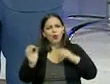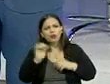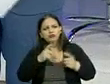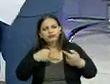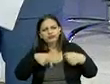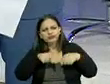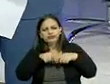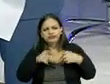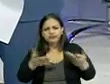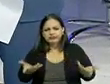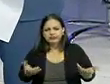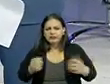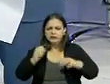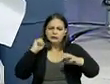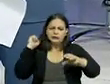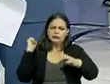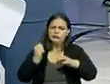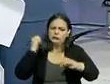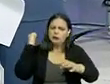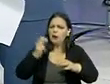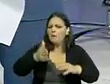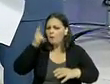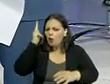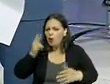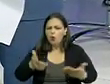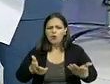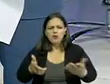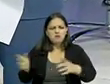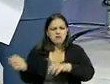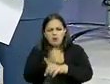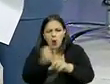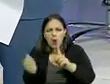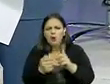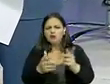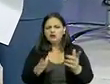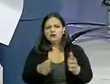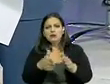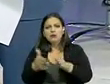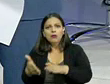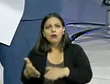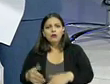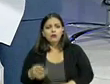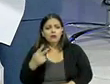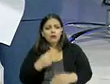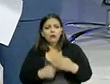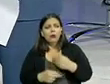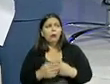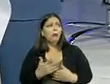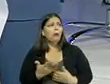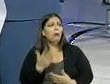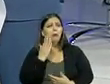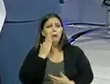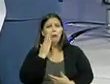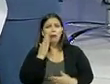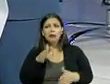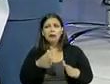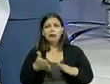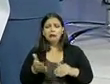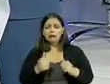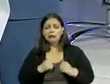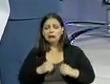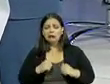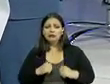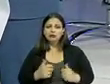tras asesinar o intentar asesinar a sus parejas quedan privados de su libertad, o en el mejor de los casos, porque creo que